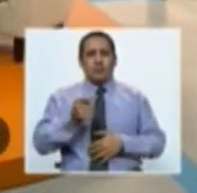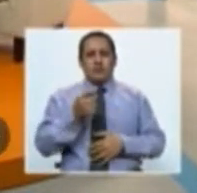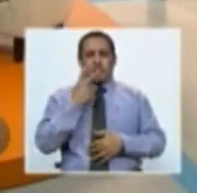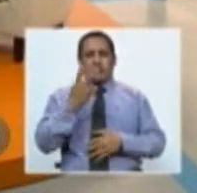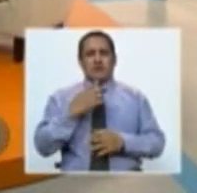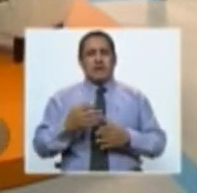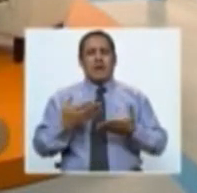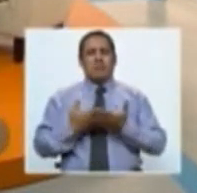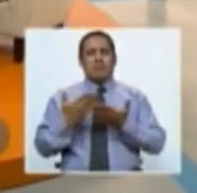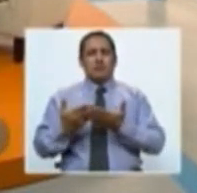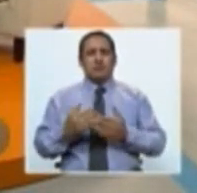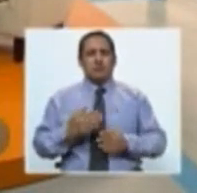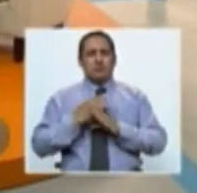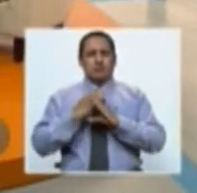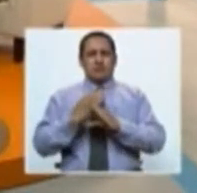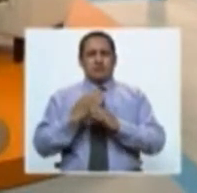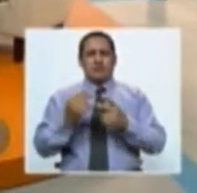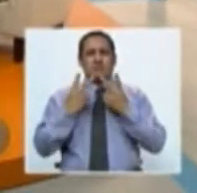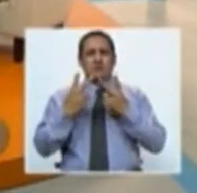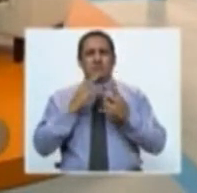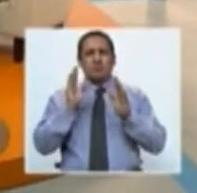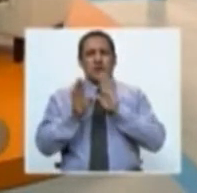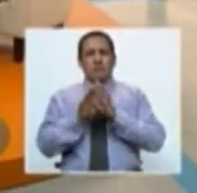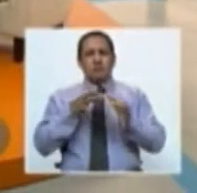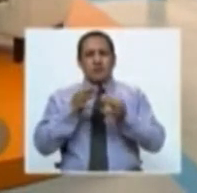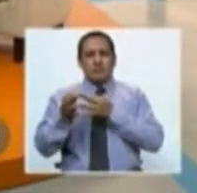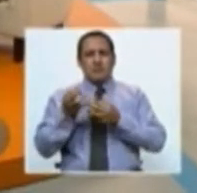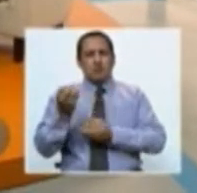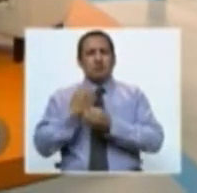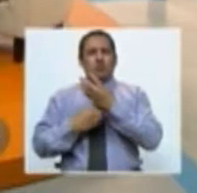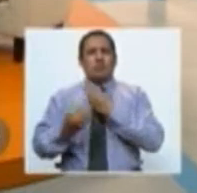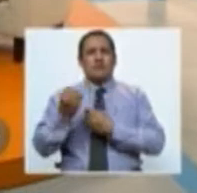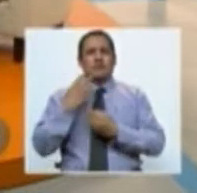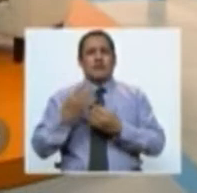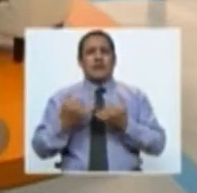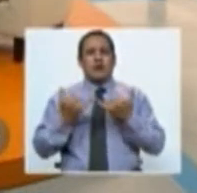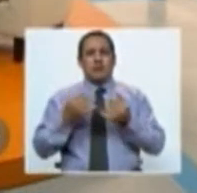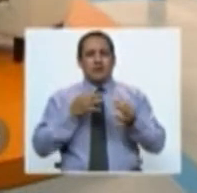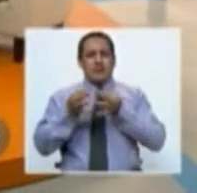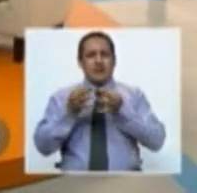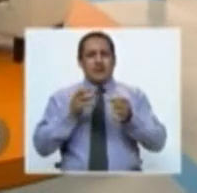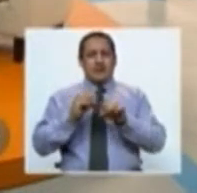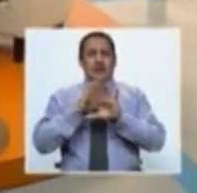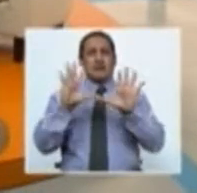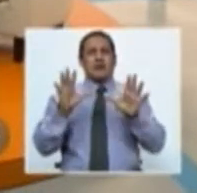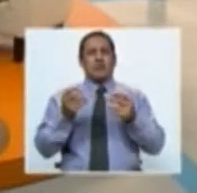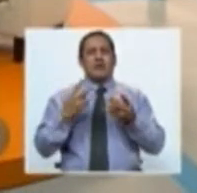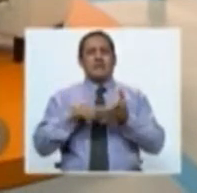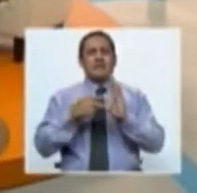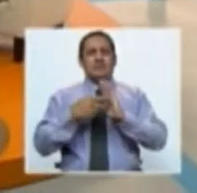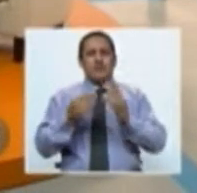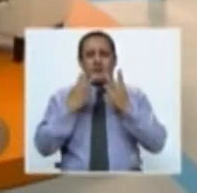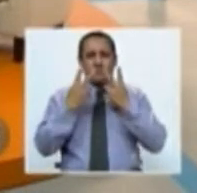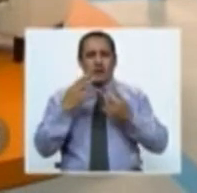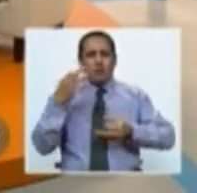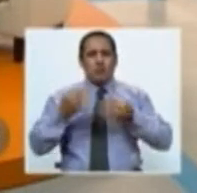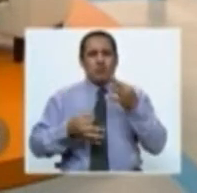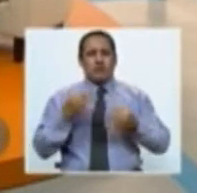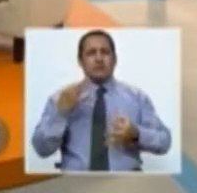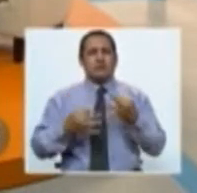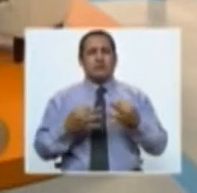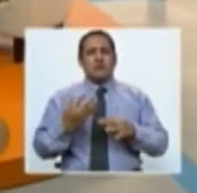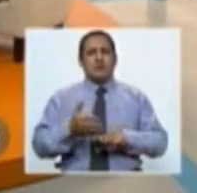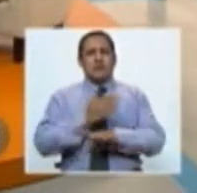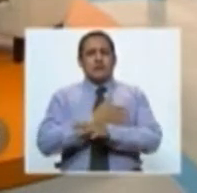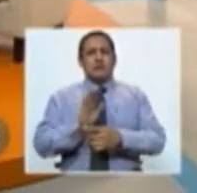tomado posición, ¿no? Entonces sería de mucha utilidad que nos comente a grandes rasgos de qué trata este fallo